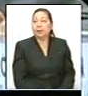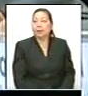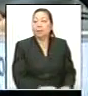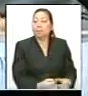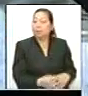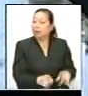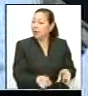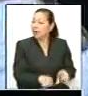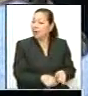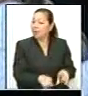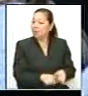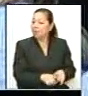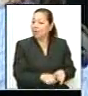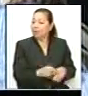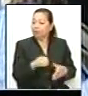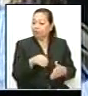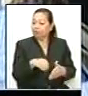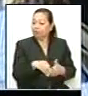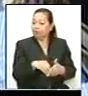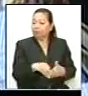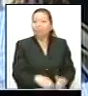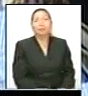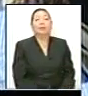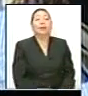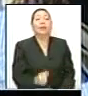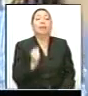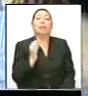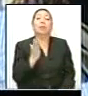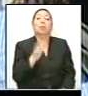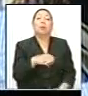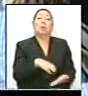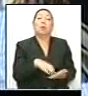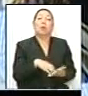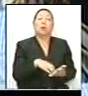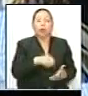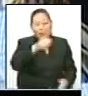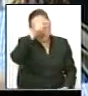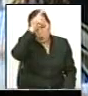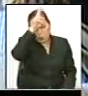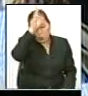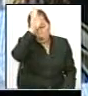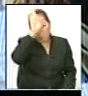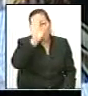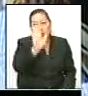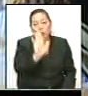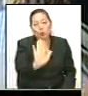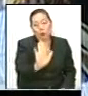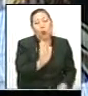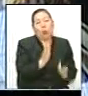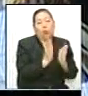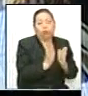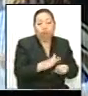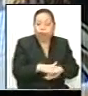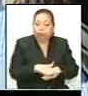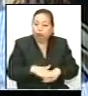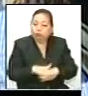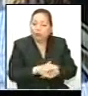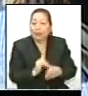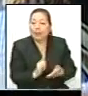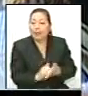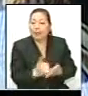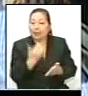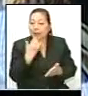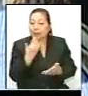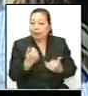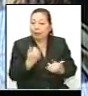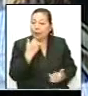también estamos en cumplimiento de una demanda del pueblo cusqueño, de sus organizaciones, quienes nos